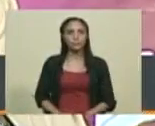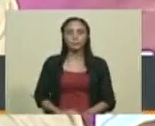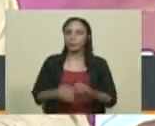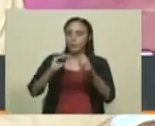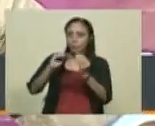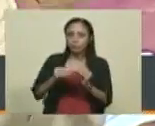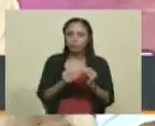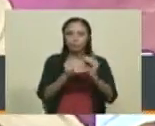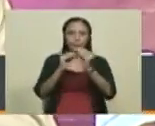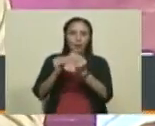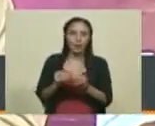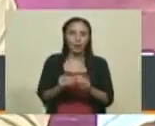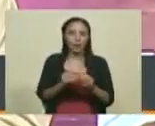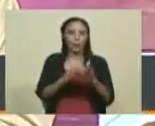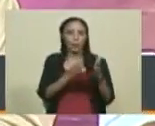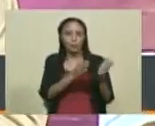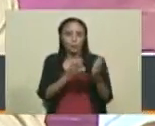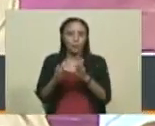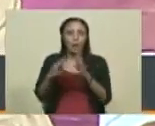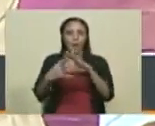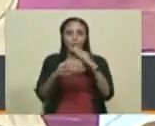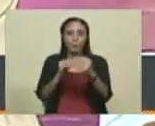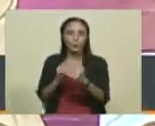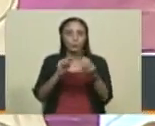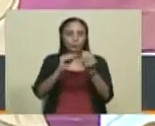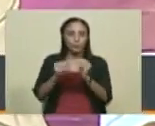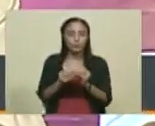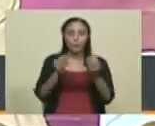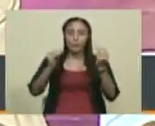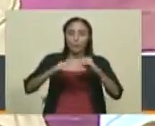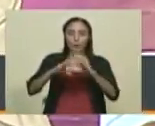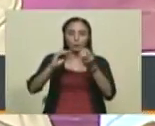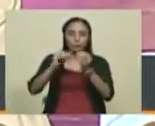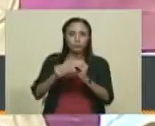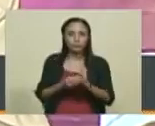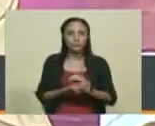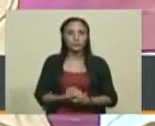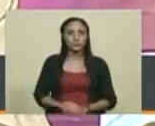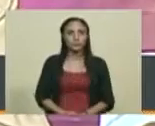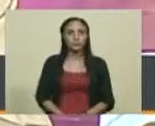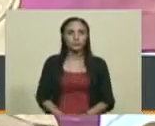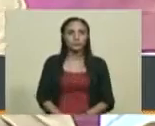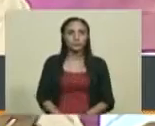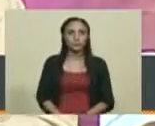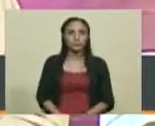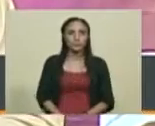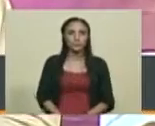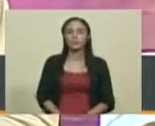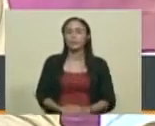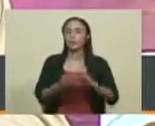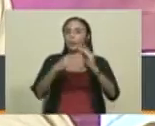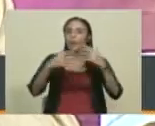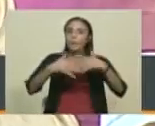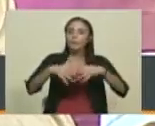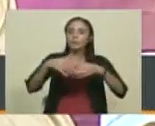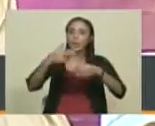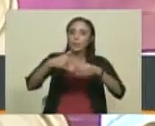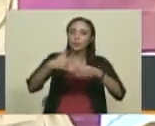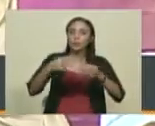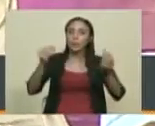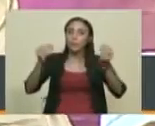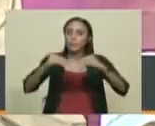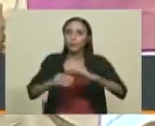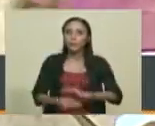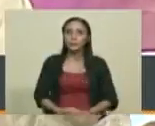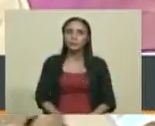capacidad de refinación cada vez más. Vamos ampliando y recuperando la inmensa potencialidad petroquímica. Vamos